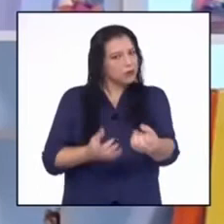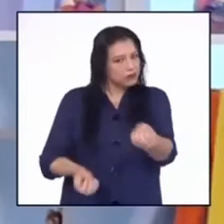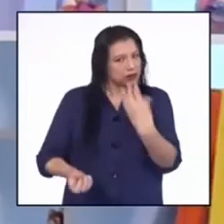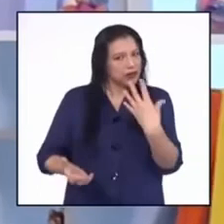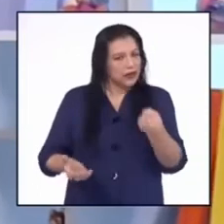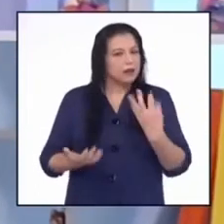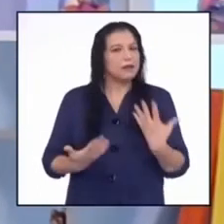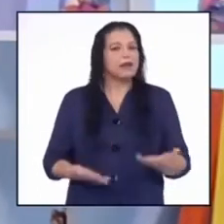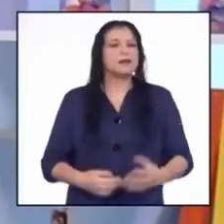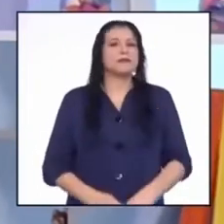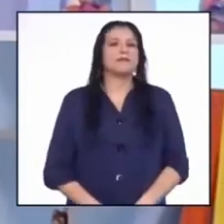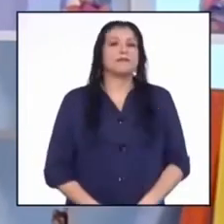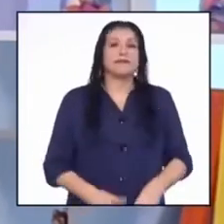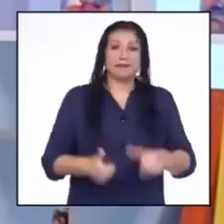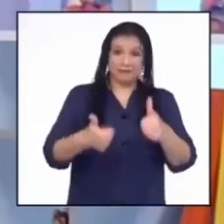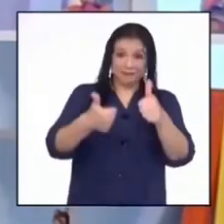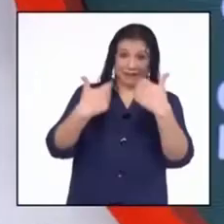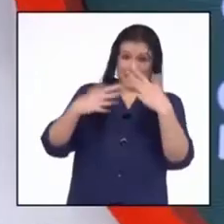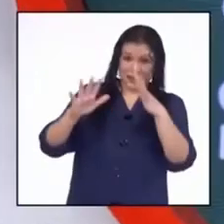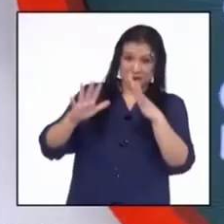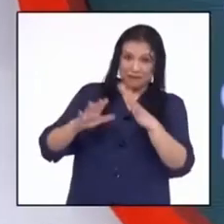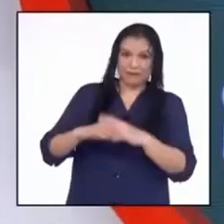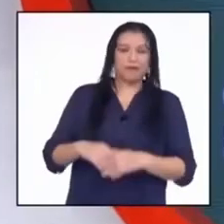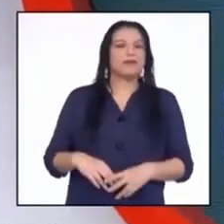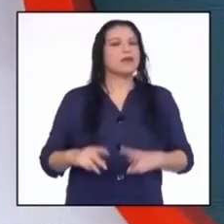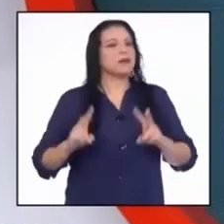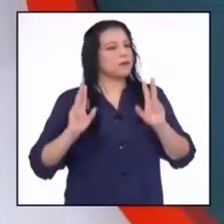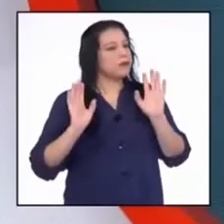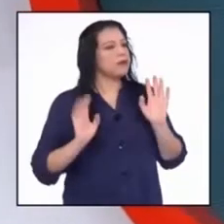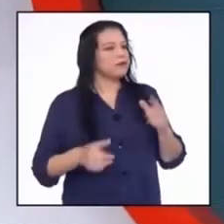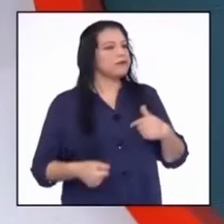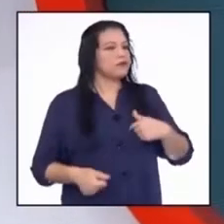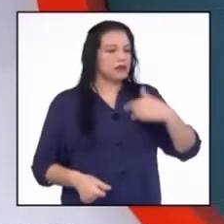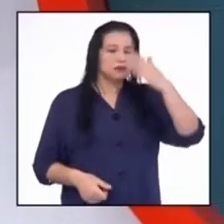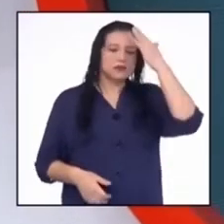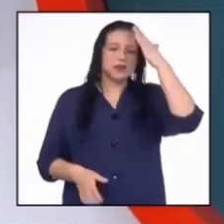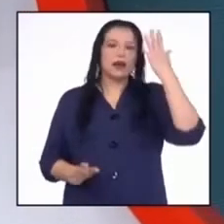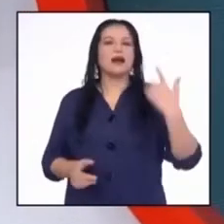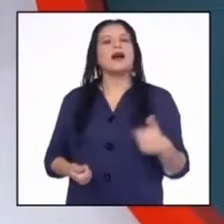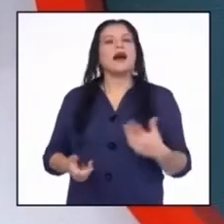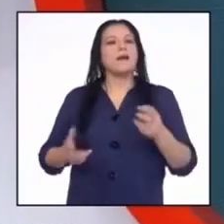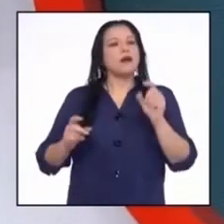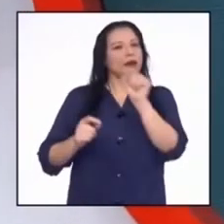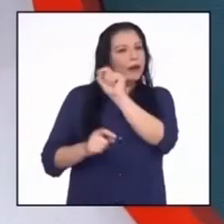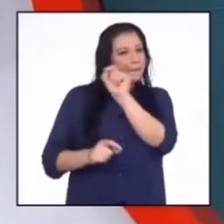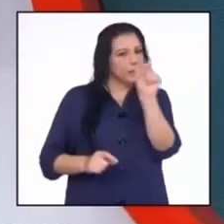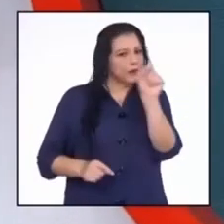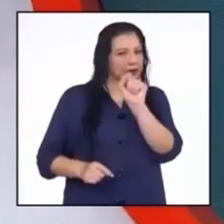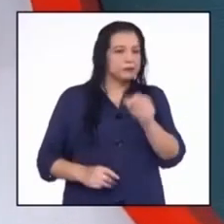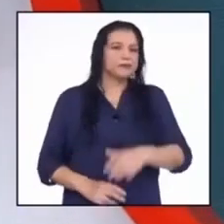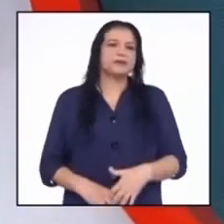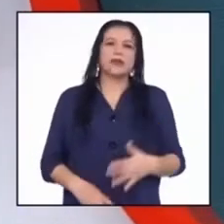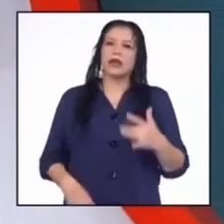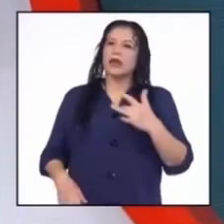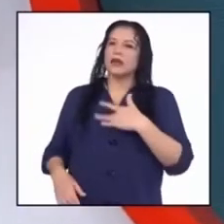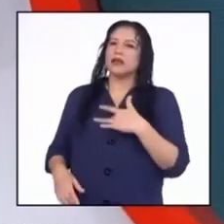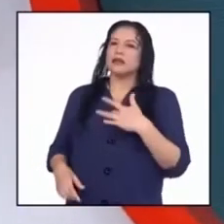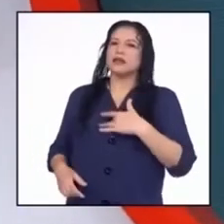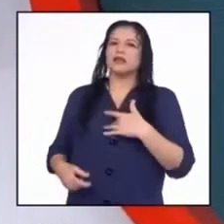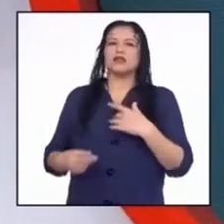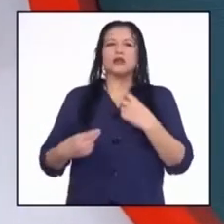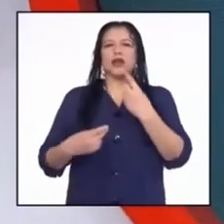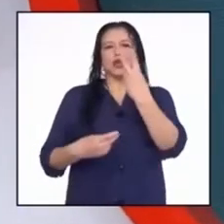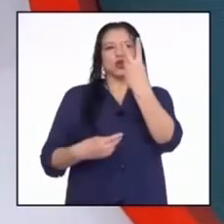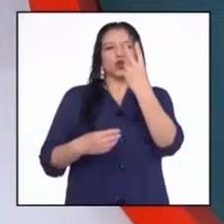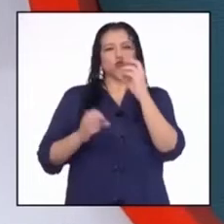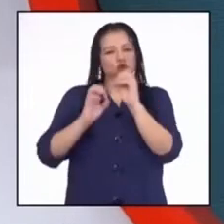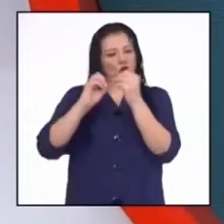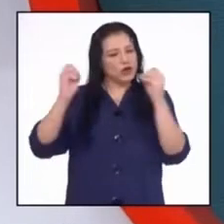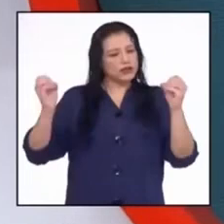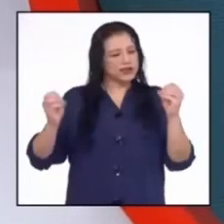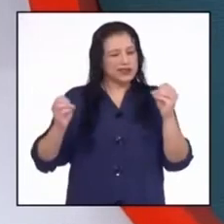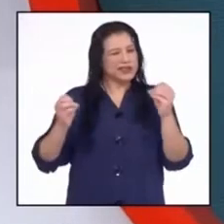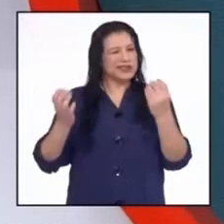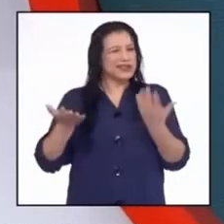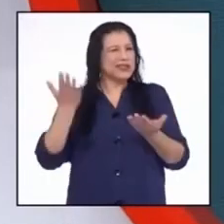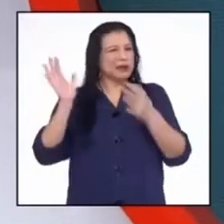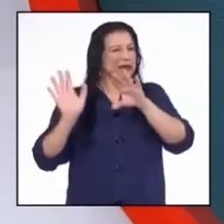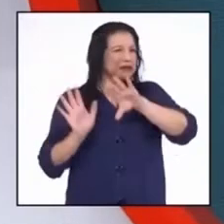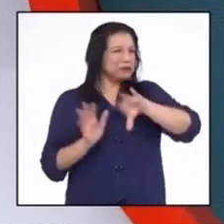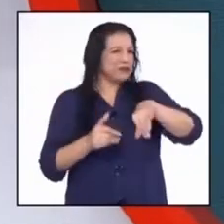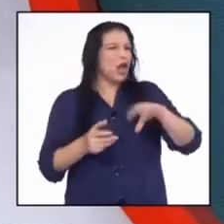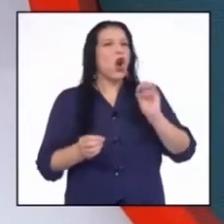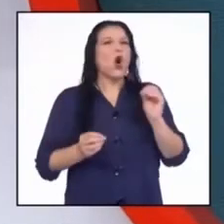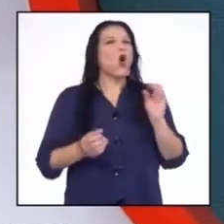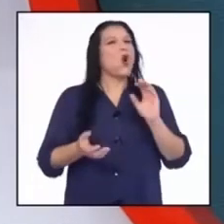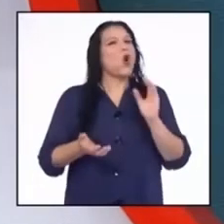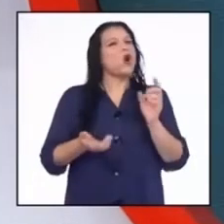descubrirlo. ¿Sí? ¿Ya lo tienen? Ya lo tengo, Stephanie. Los voy a resaltar. Siento que hay dos oraciones que no deberían estar o deberían